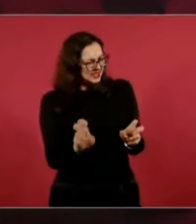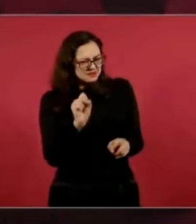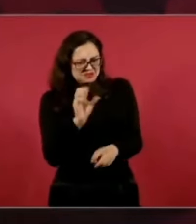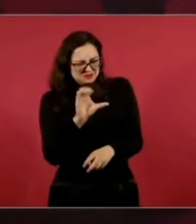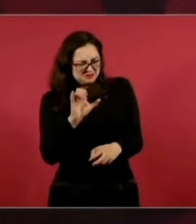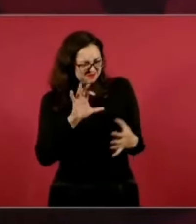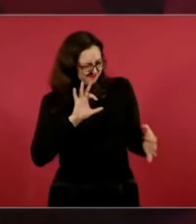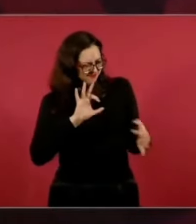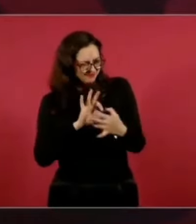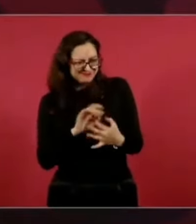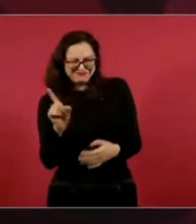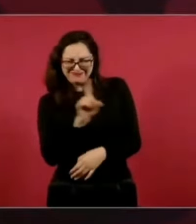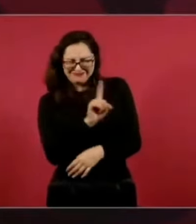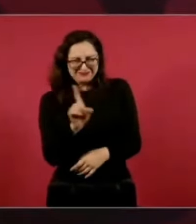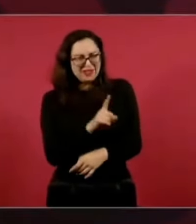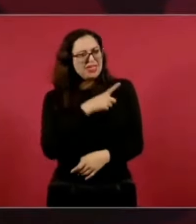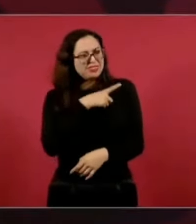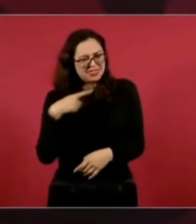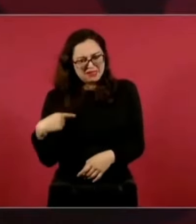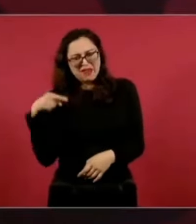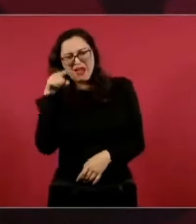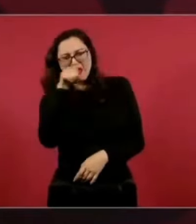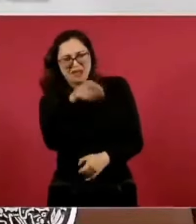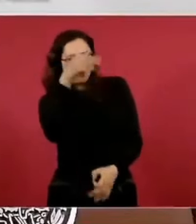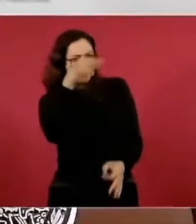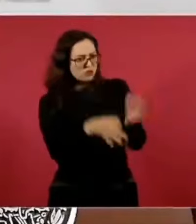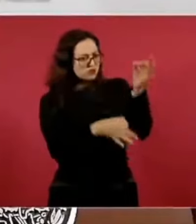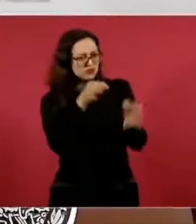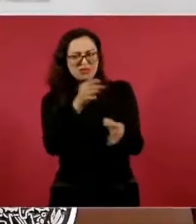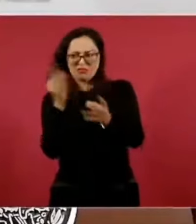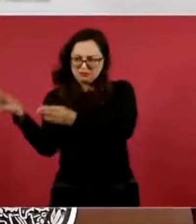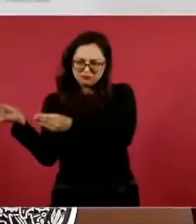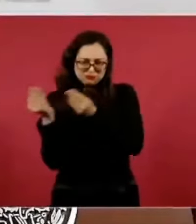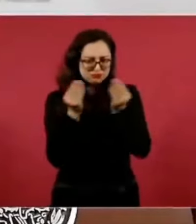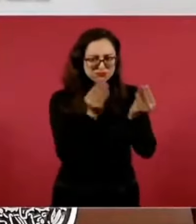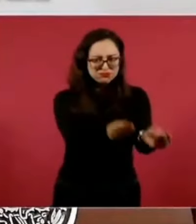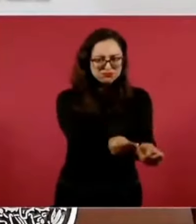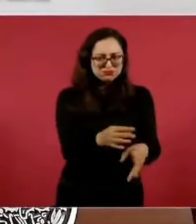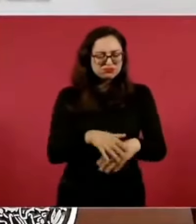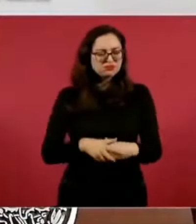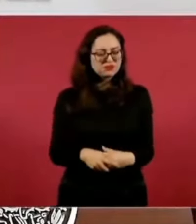el juzgado al tribunal